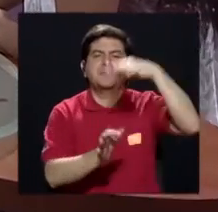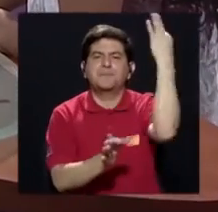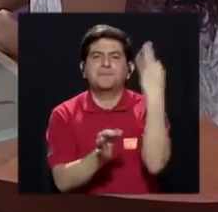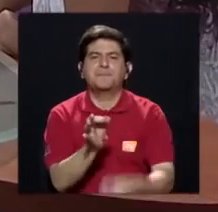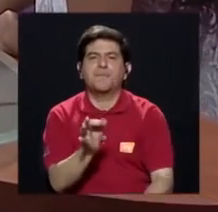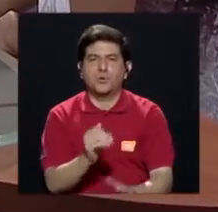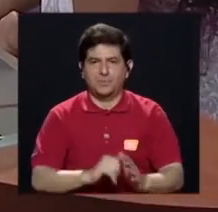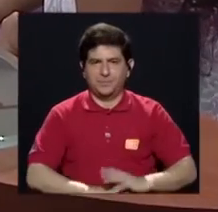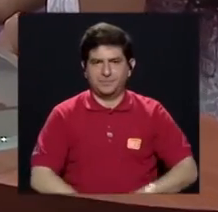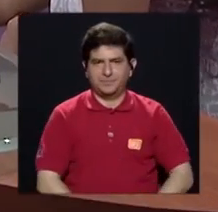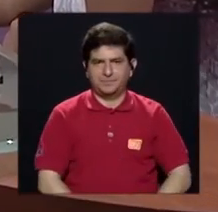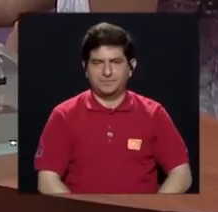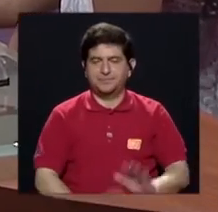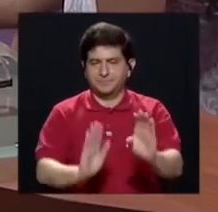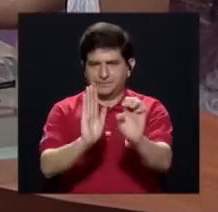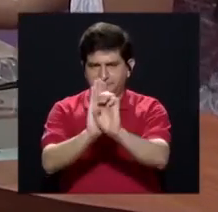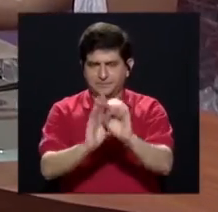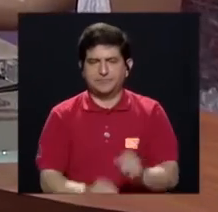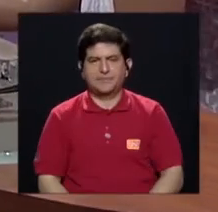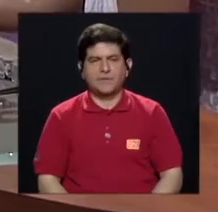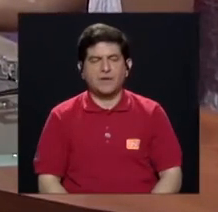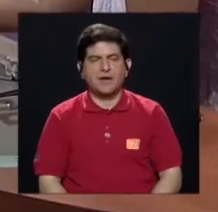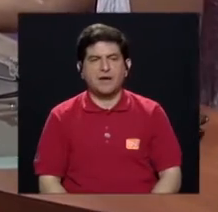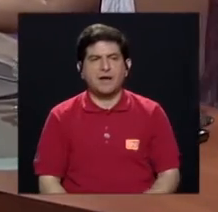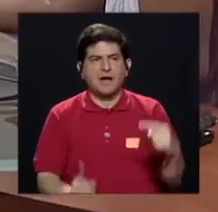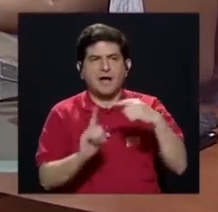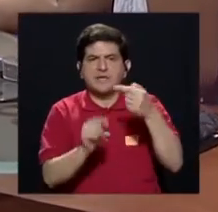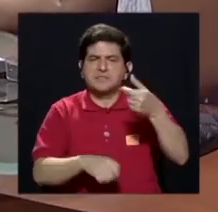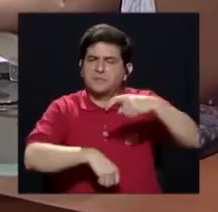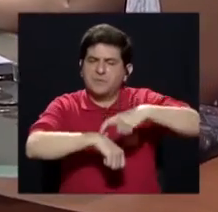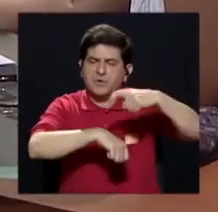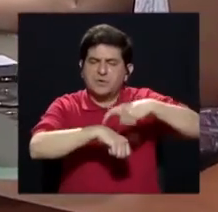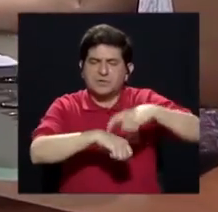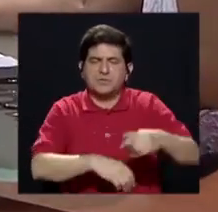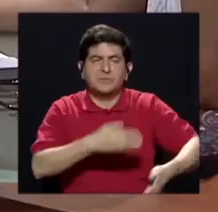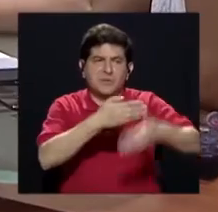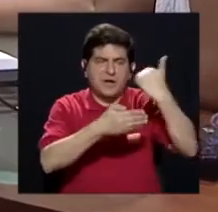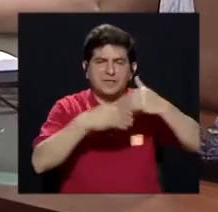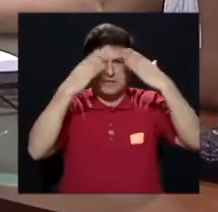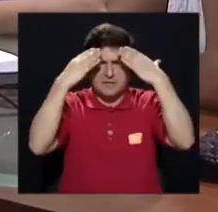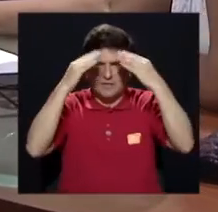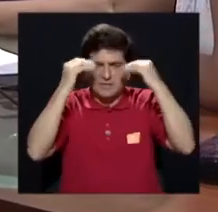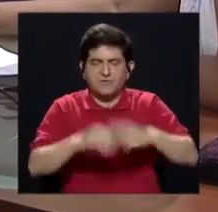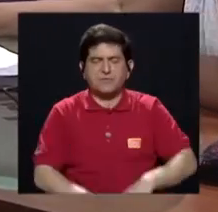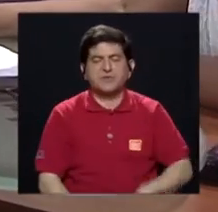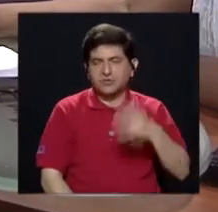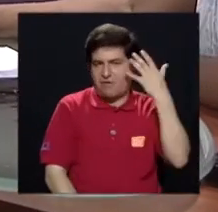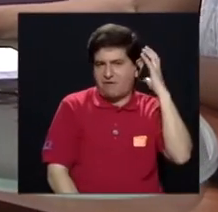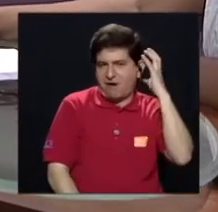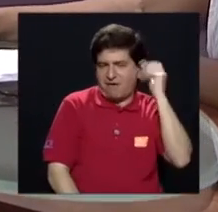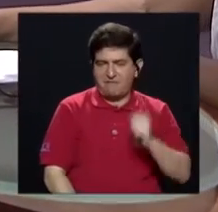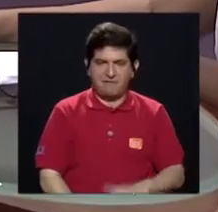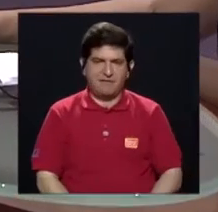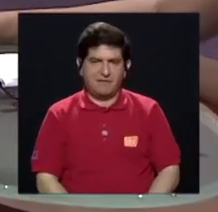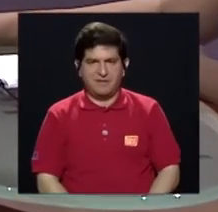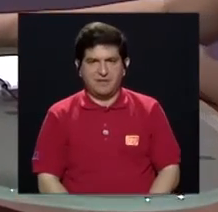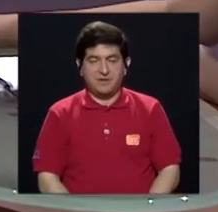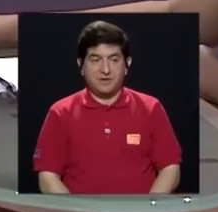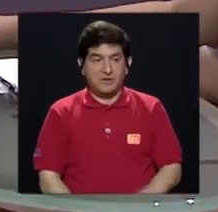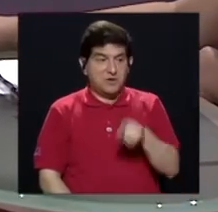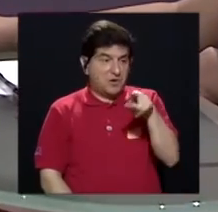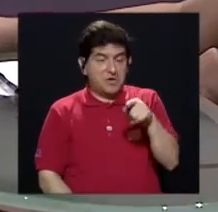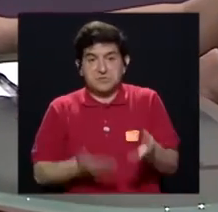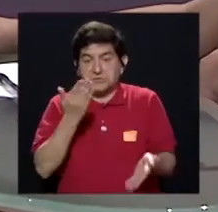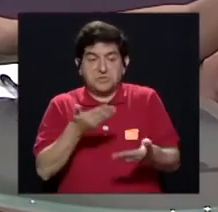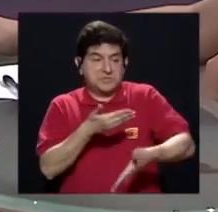¿no? Por ejemplo, hasta no hace mucho, el cómo llegaba la información a una radio... ¿Sí? Esto